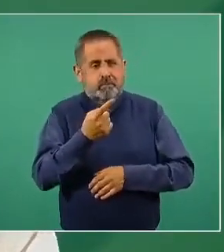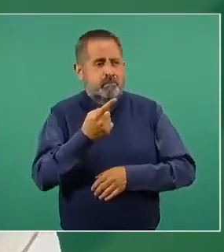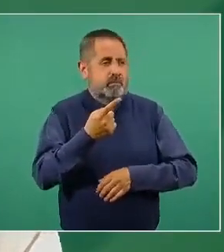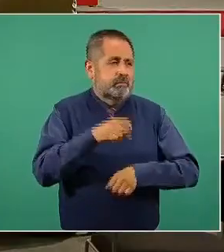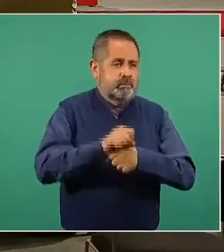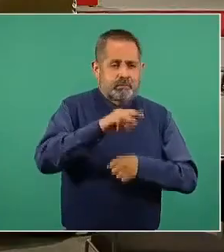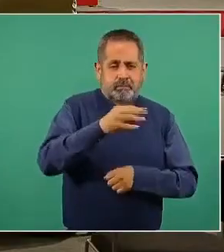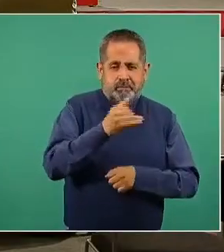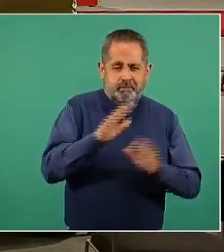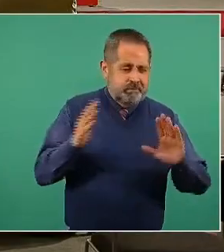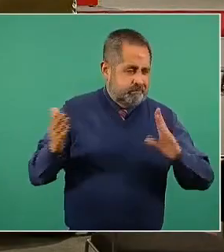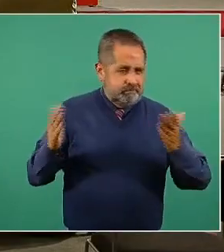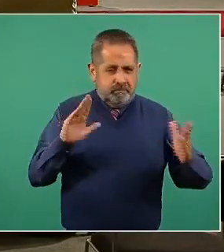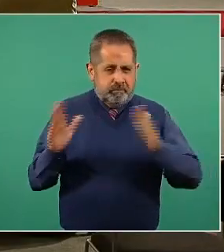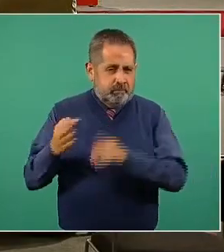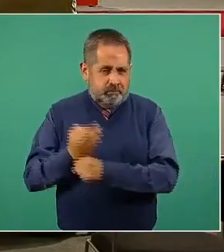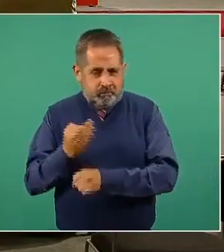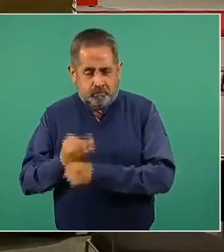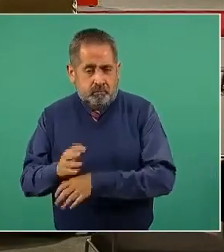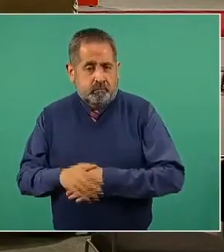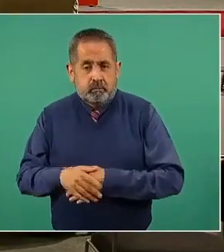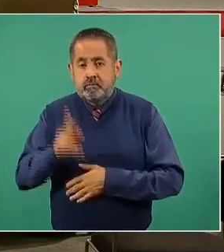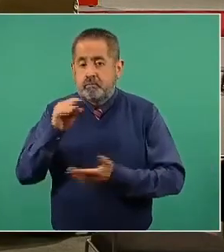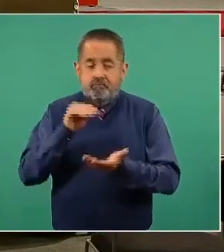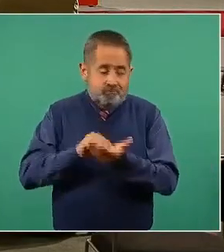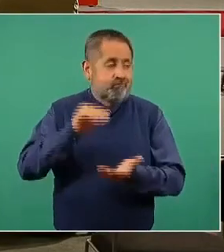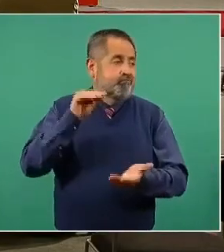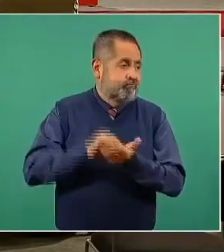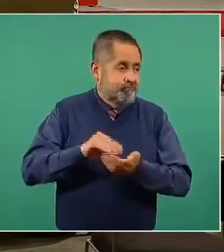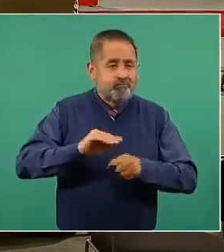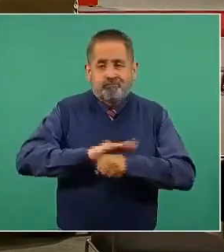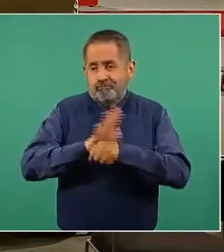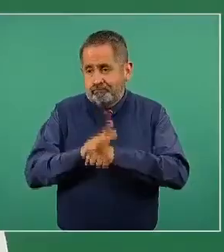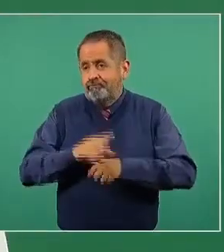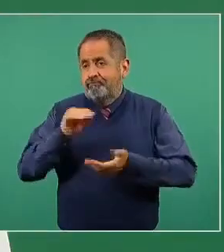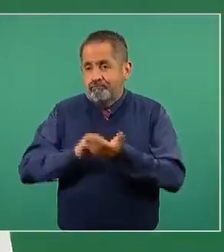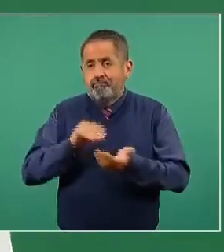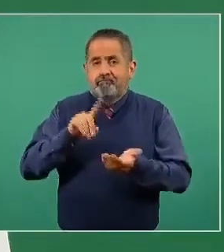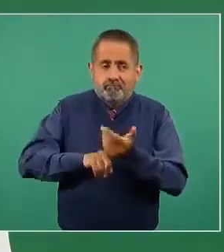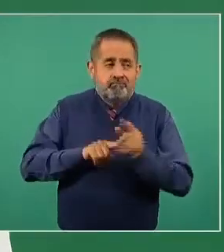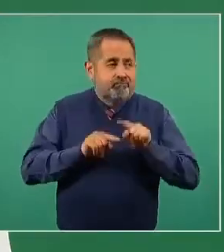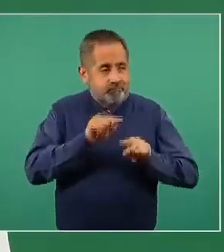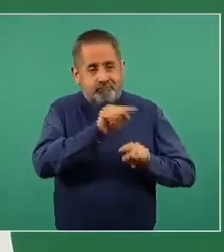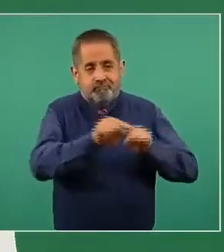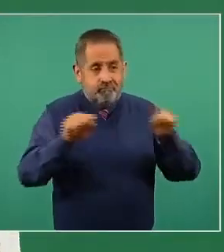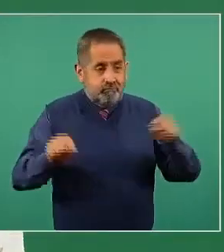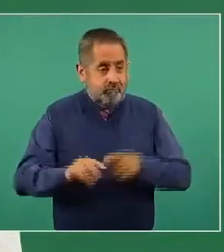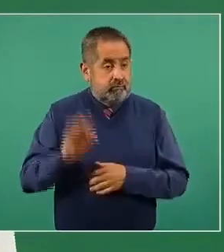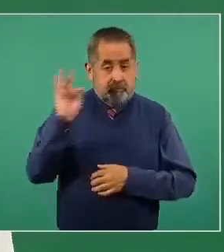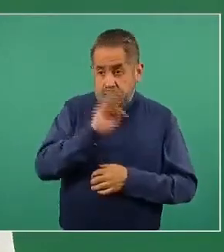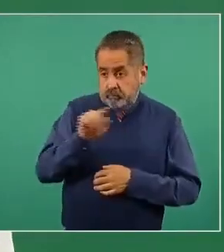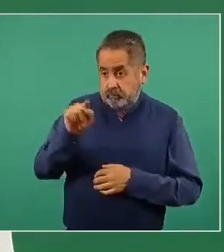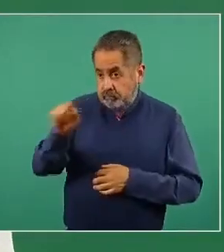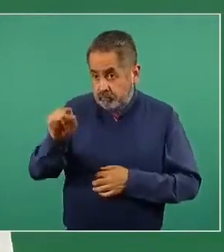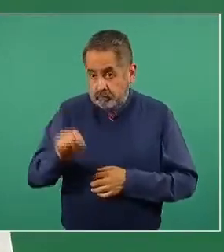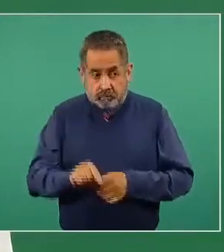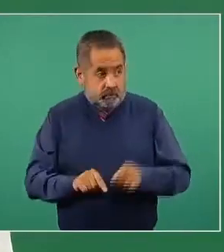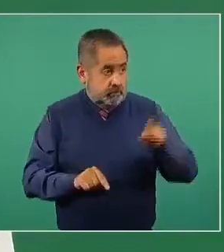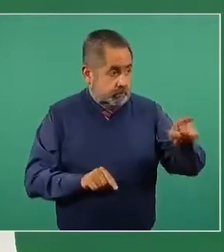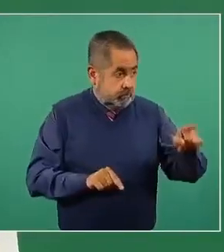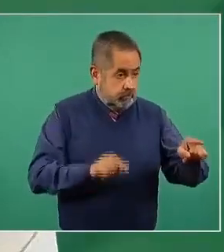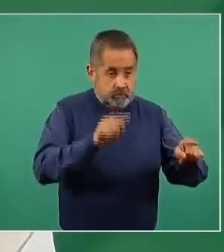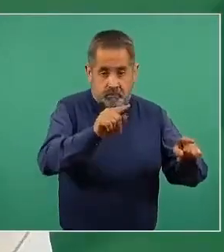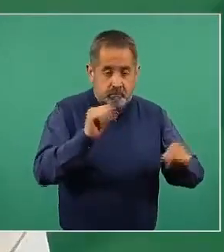mayo, pero la epidemia no se ha acabado. En la medida en que existan casos de enfermedad en el territorio